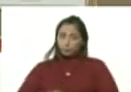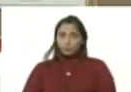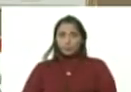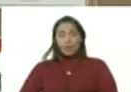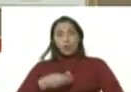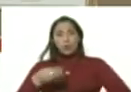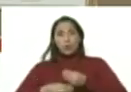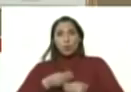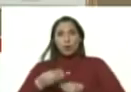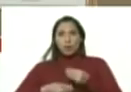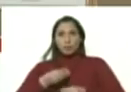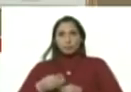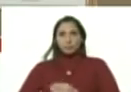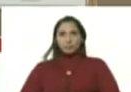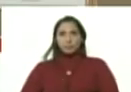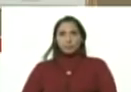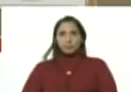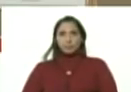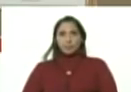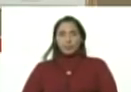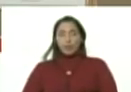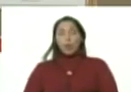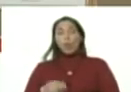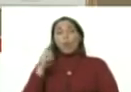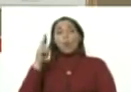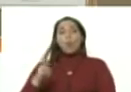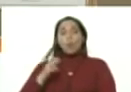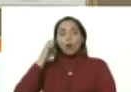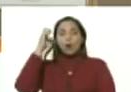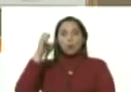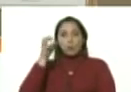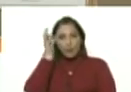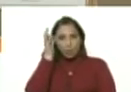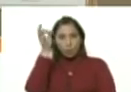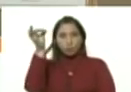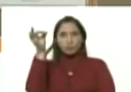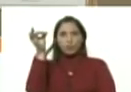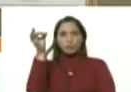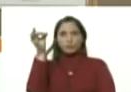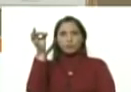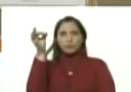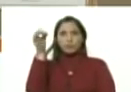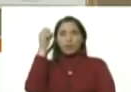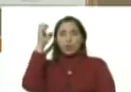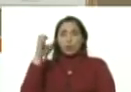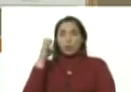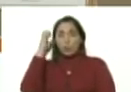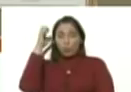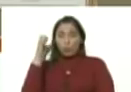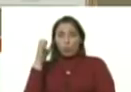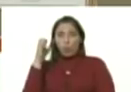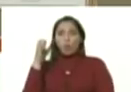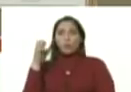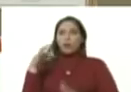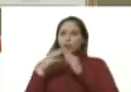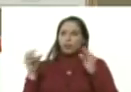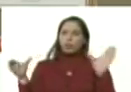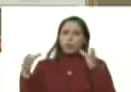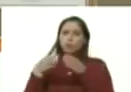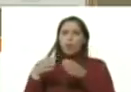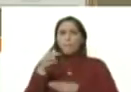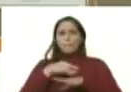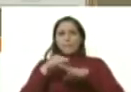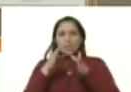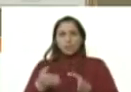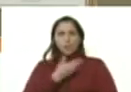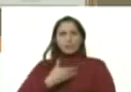en la Unión Europea, el Consejo de Europa, entre los ministros o los presidentes, dependiendo del